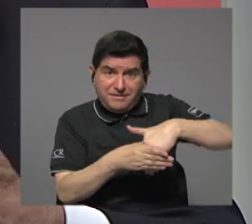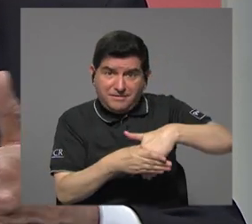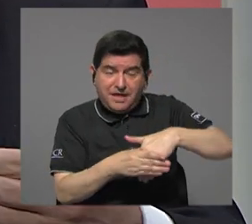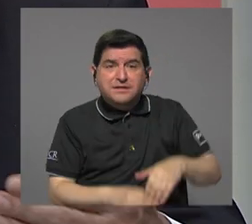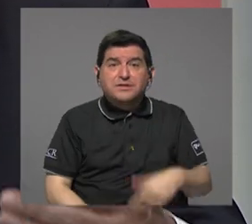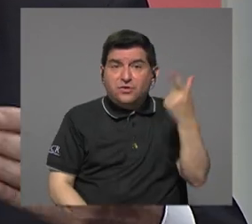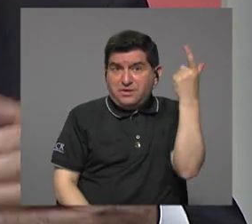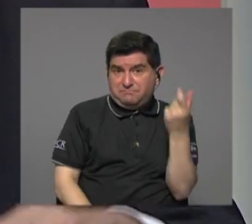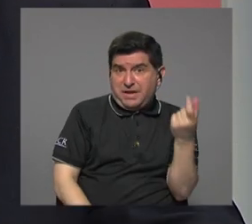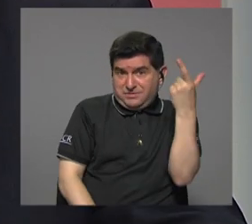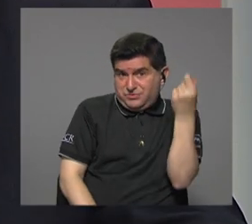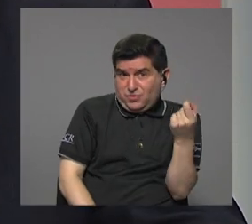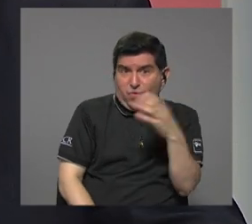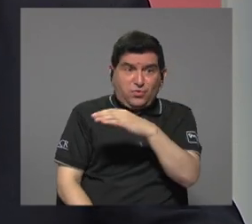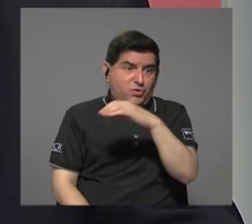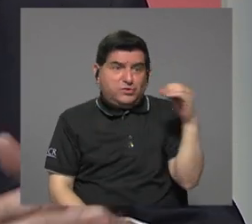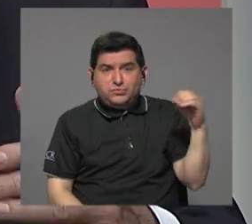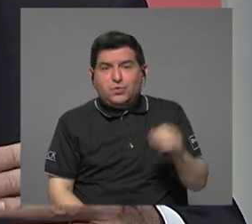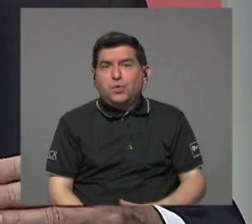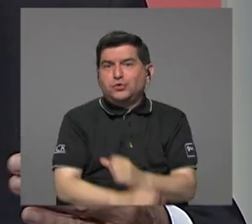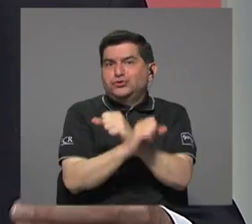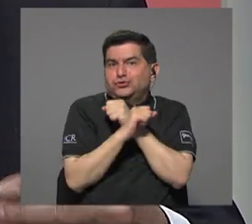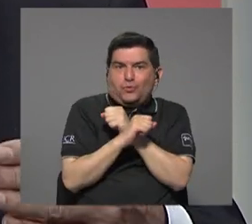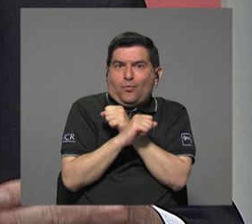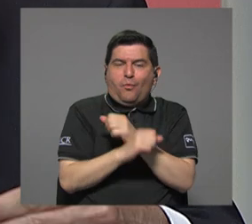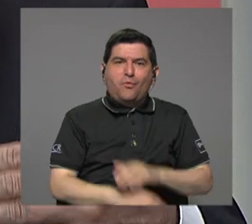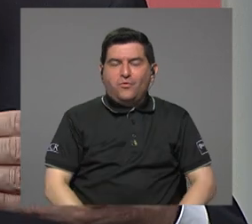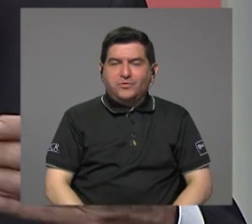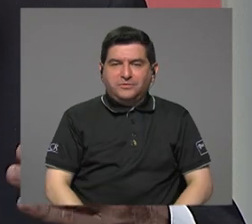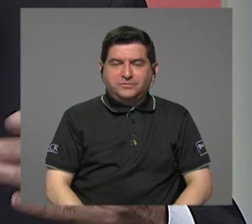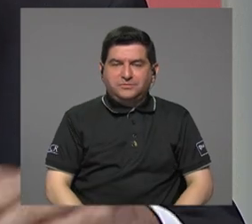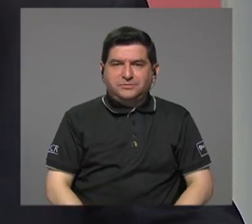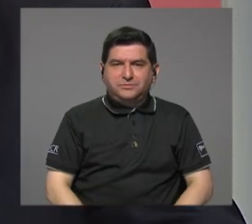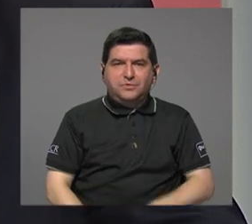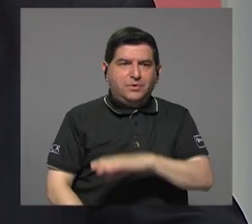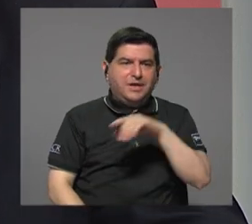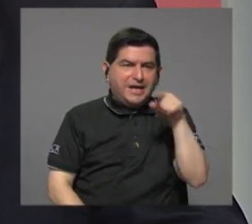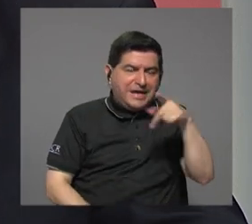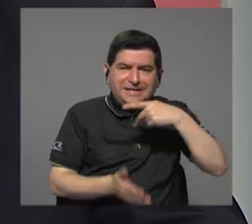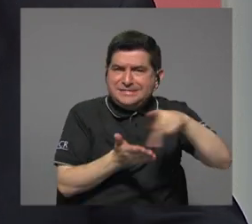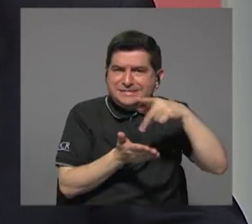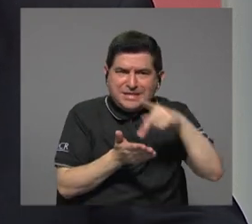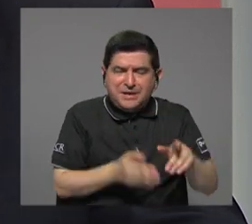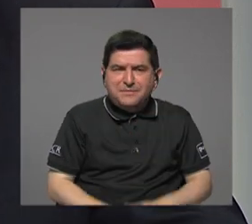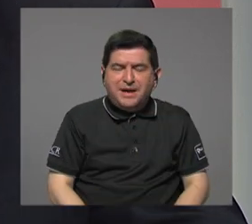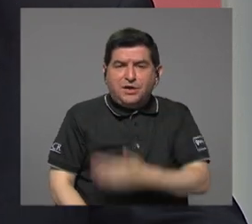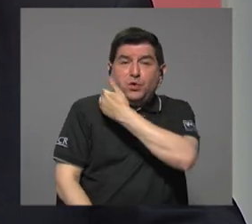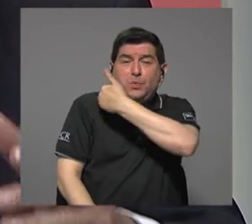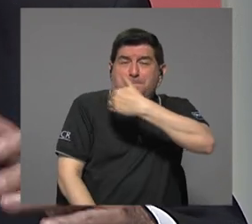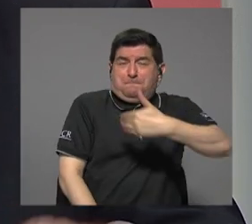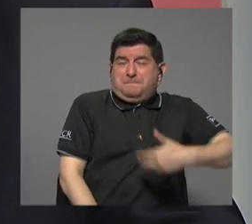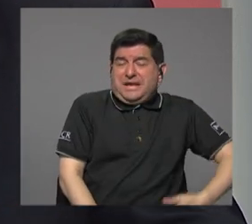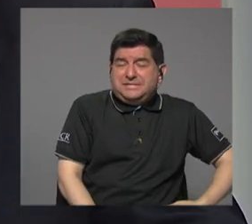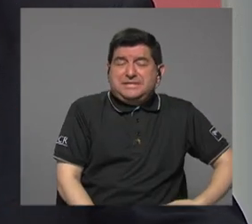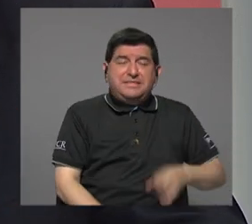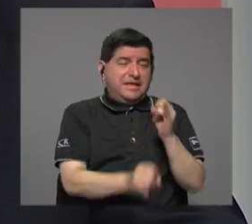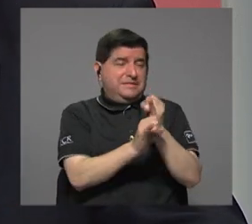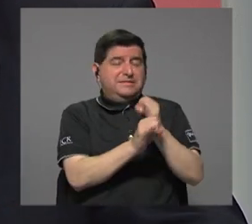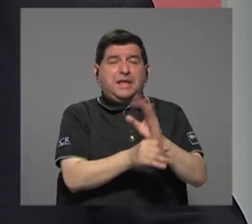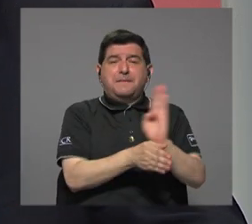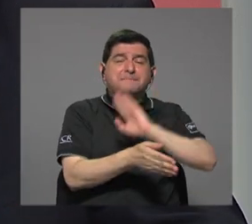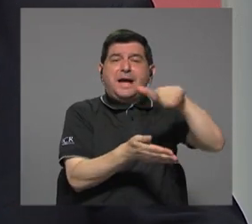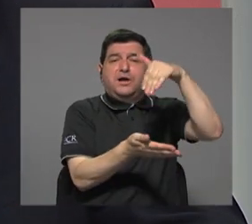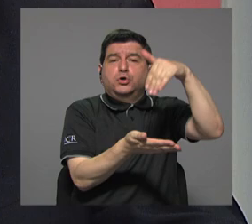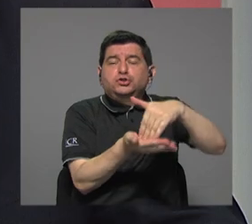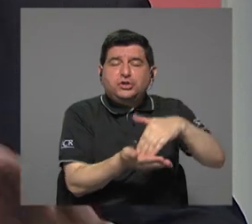pensiones un superintendente de seguros etcétera un sueldo de presidente ejecutivo del banco central